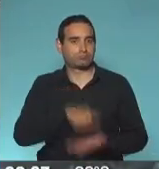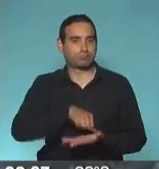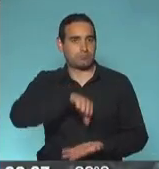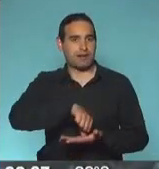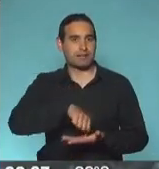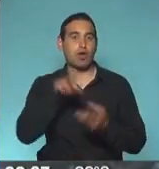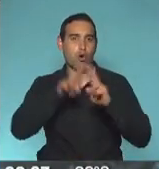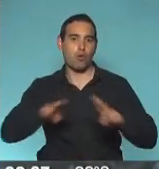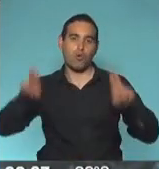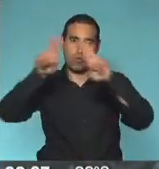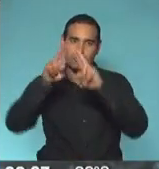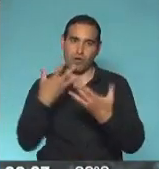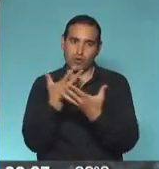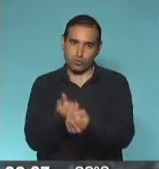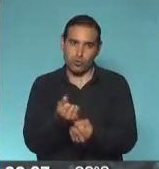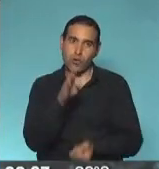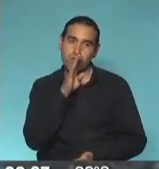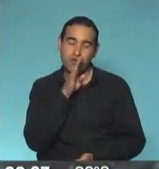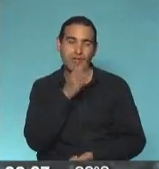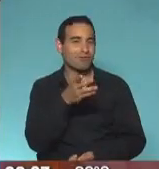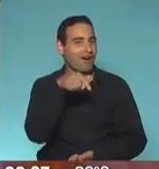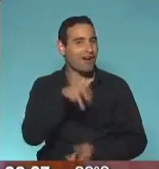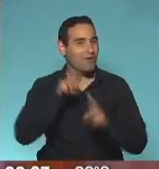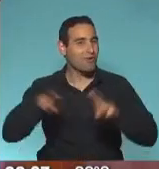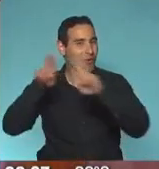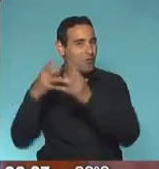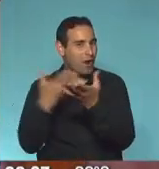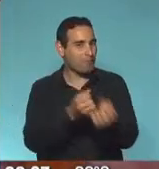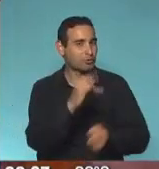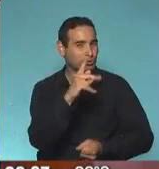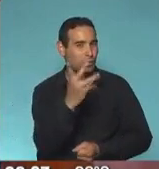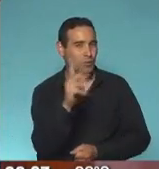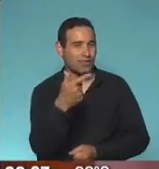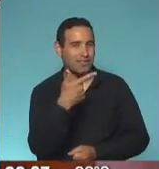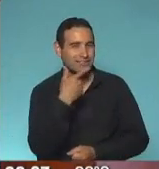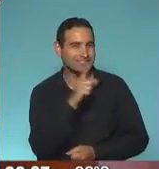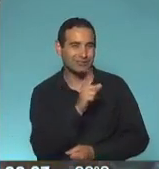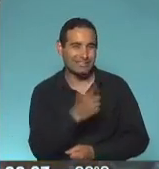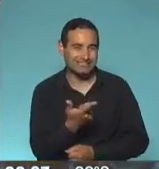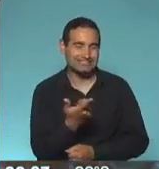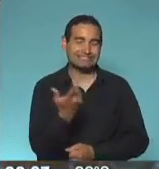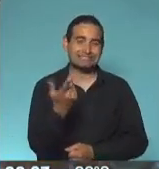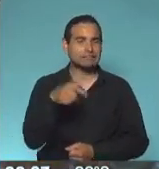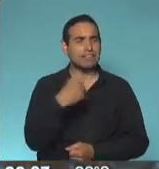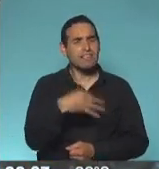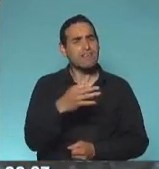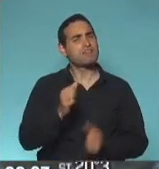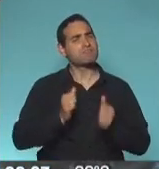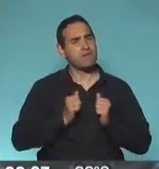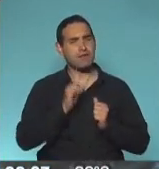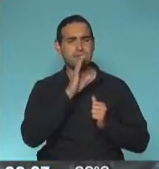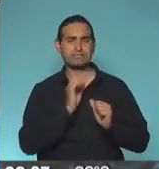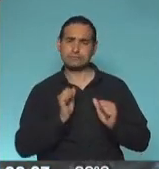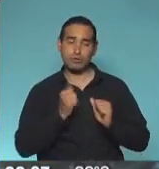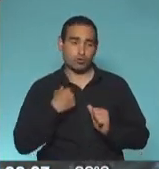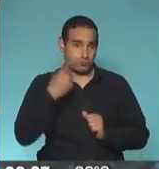de establecerlo, y eso falta en el Kurdistán en este momento. Yo creo que tienen que esperar, este no es el momento, yo creo que tienen que personalmente, vuelvo a decir una